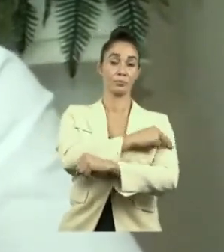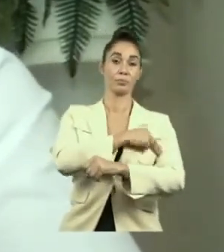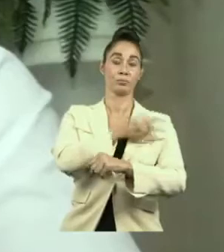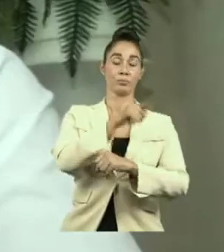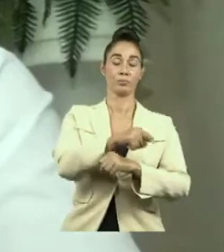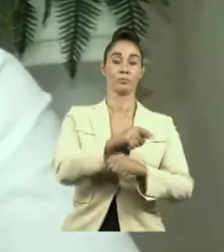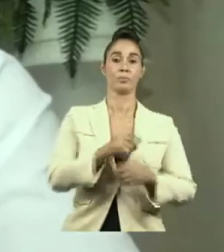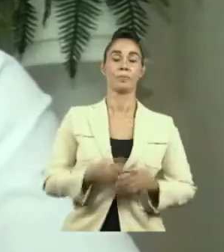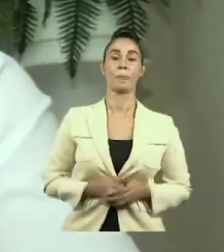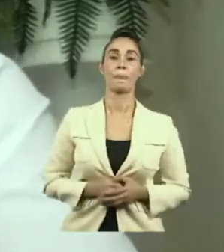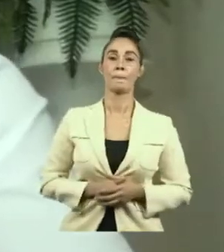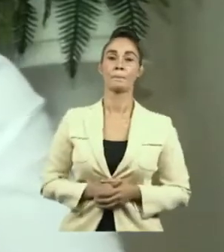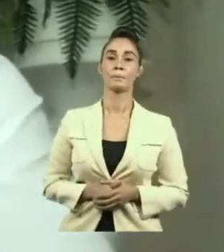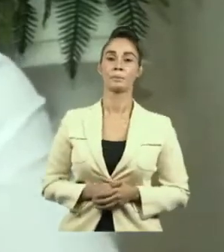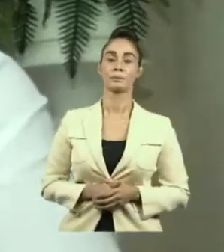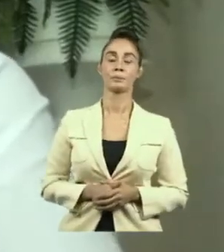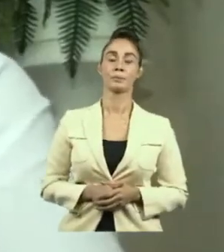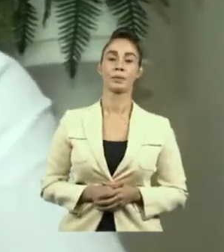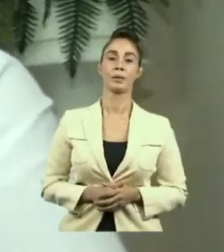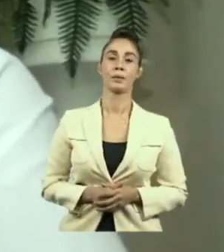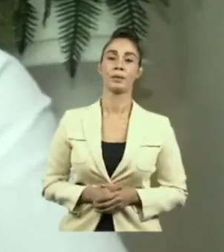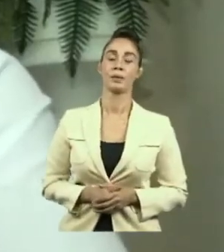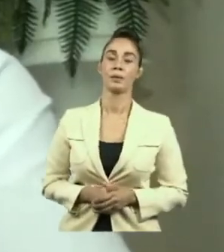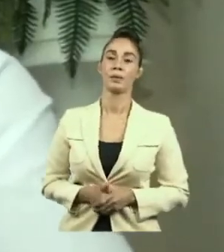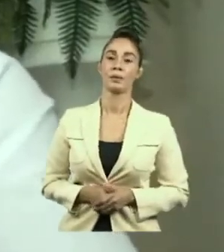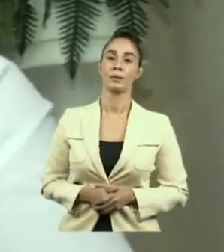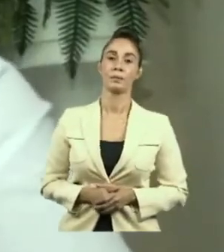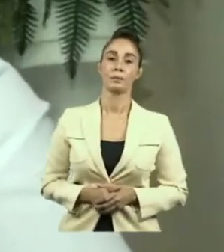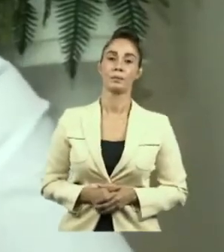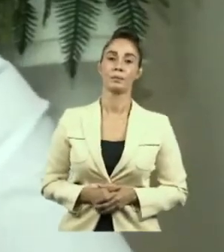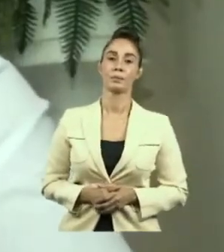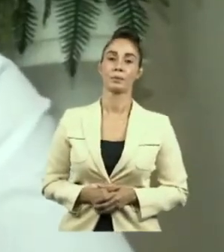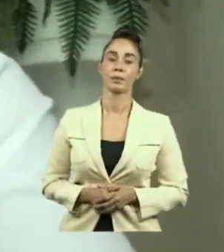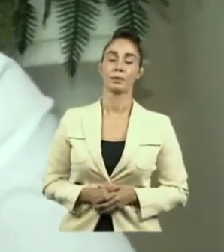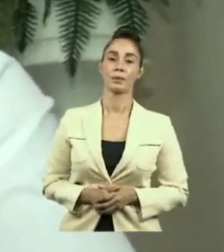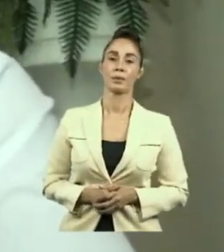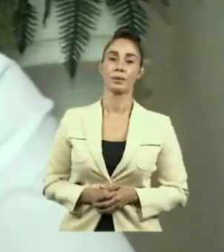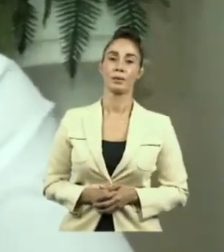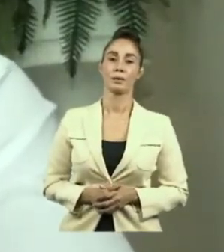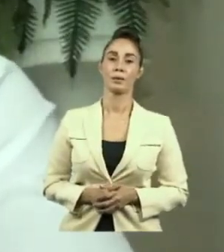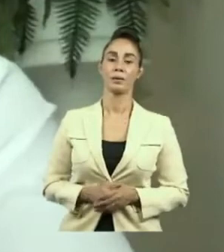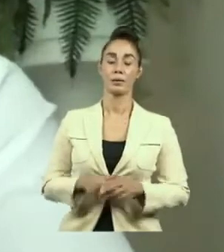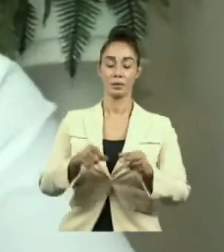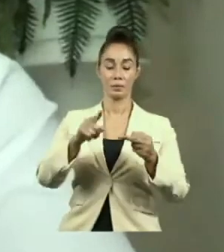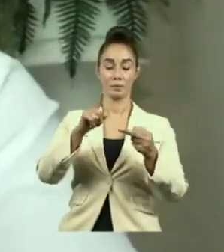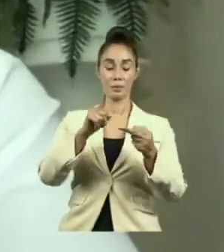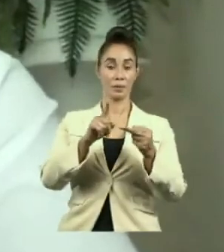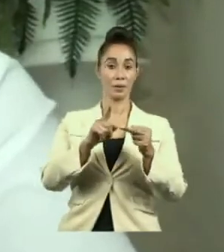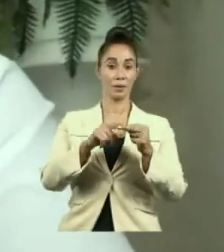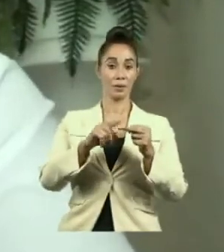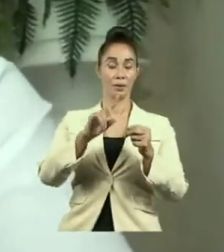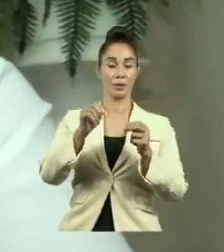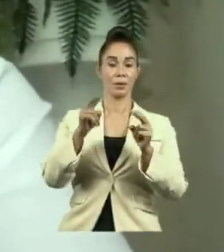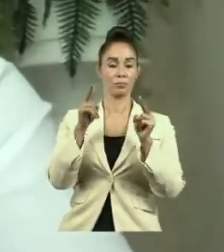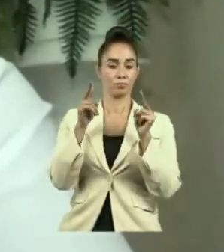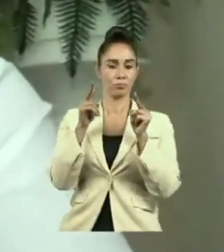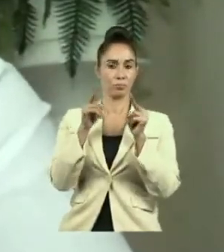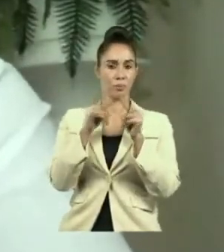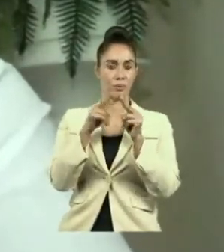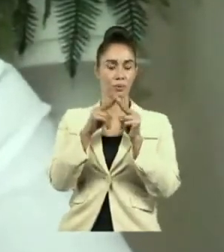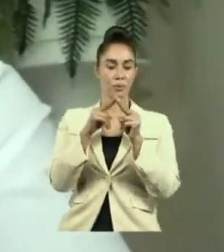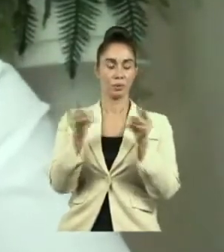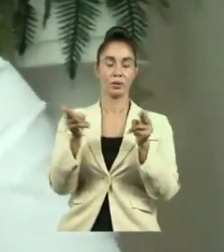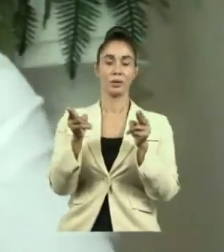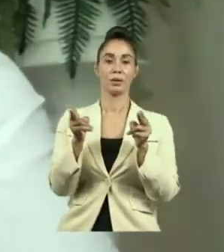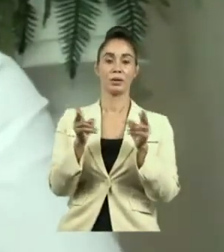que marcan un gran éxito en la gestión epidemiológica al mismo tiempo conociendo la capacidad instalada de